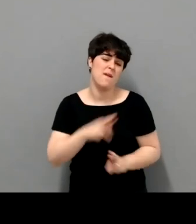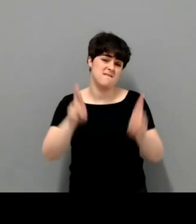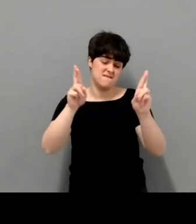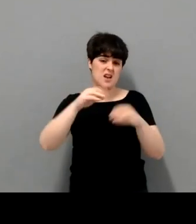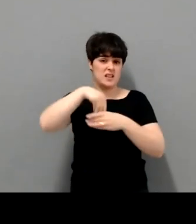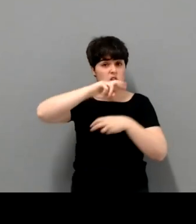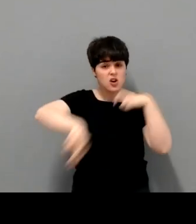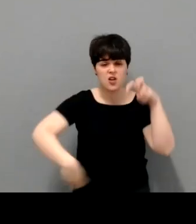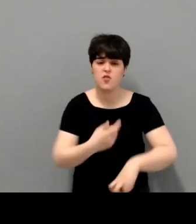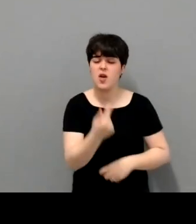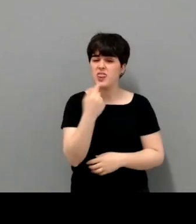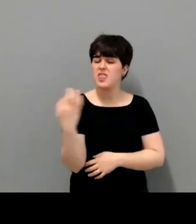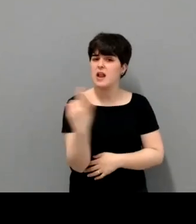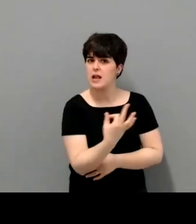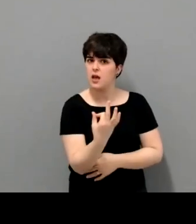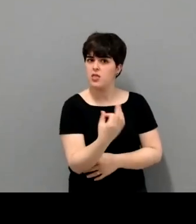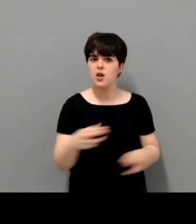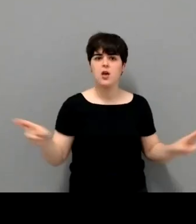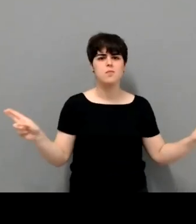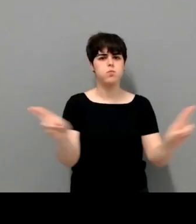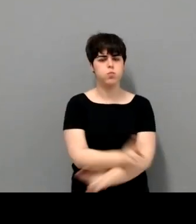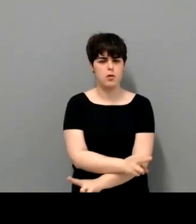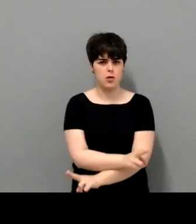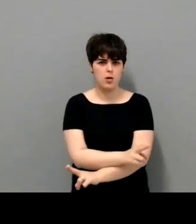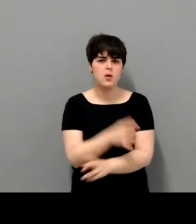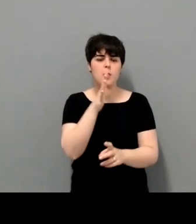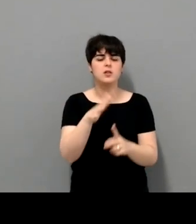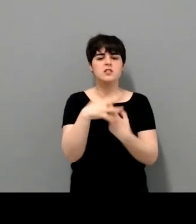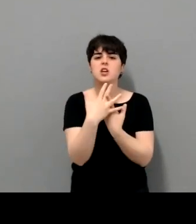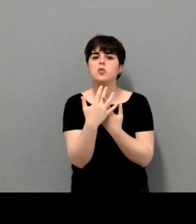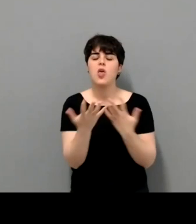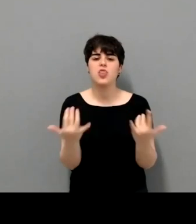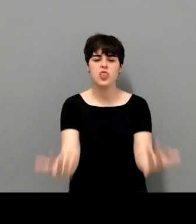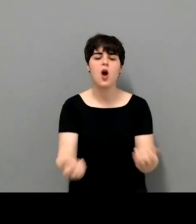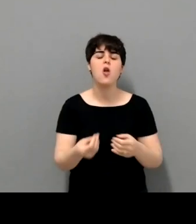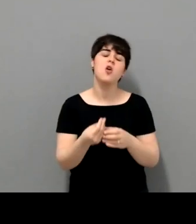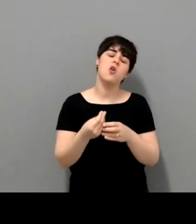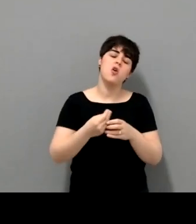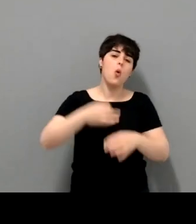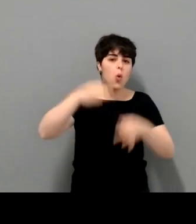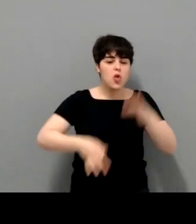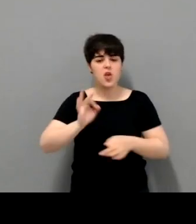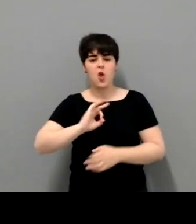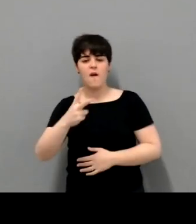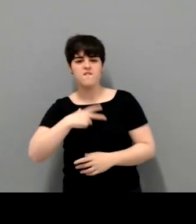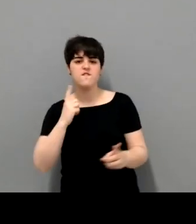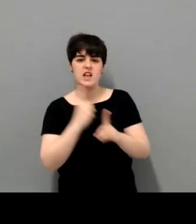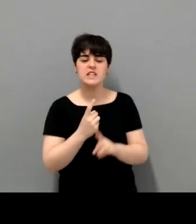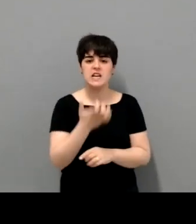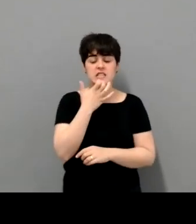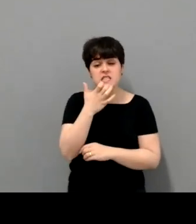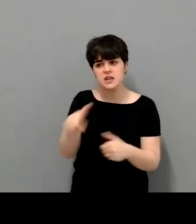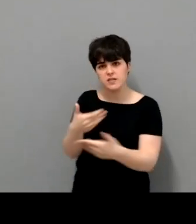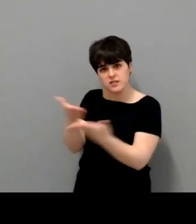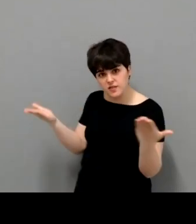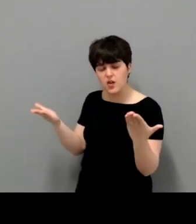reformas se decretase la nulidad de cualquier diligencia judicial o fiscal si no estuviera acompañada de